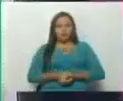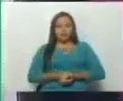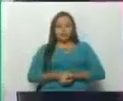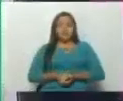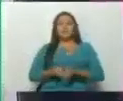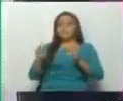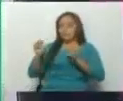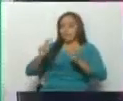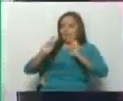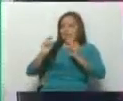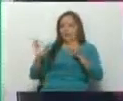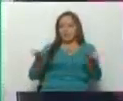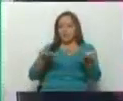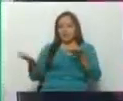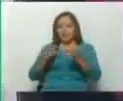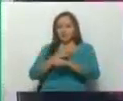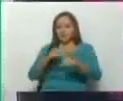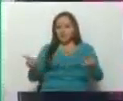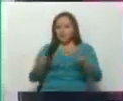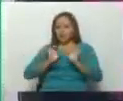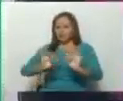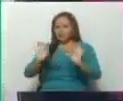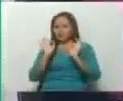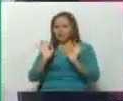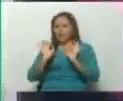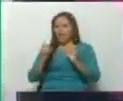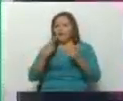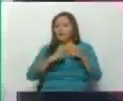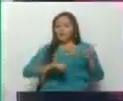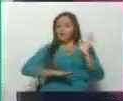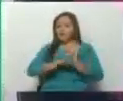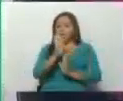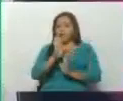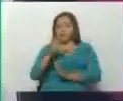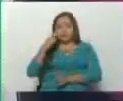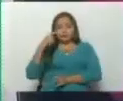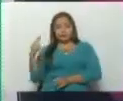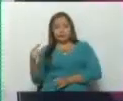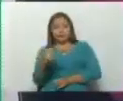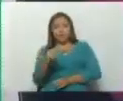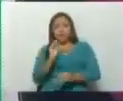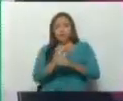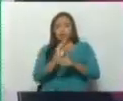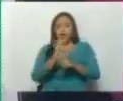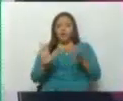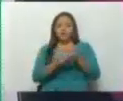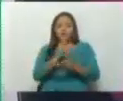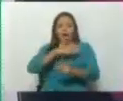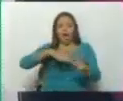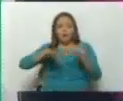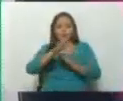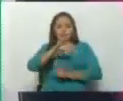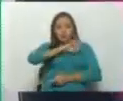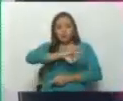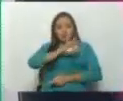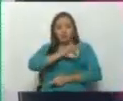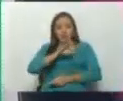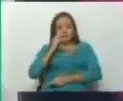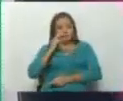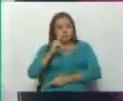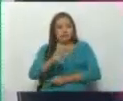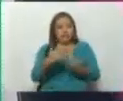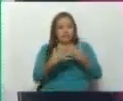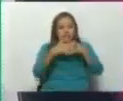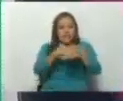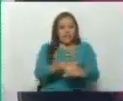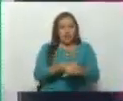servicios públicos particularmente, pero nosotros desarrollamos también la mirada ecosocialista con respecto a este tema, ¿no? La mirada integradora,